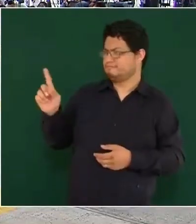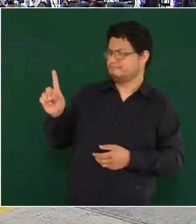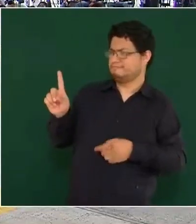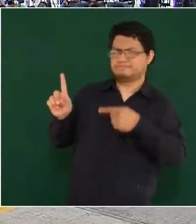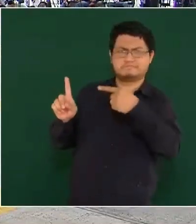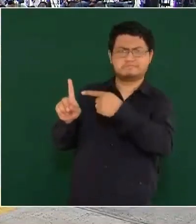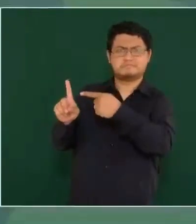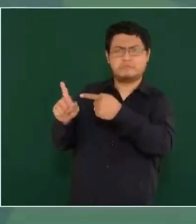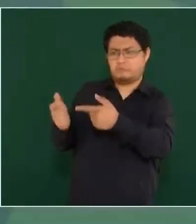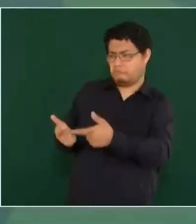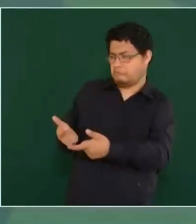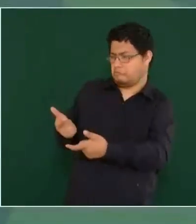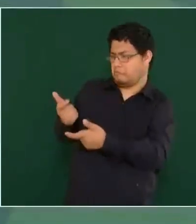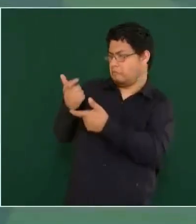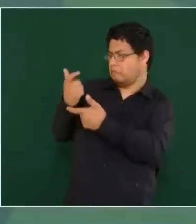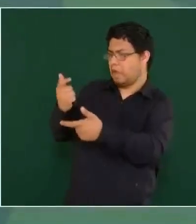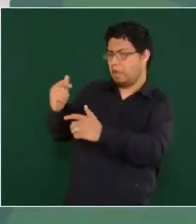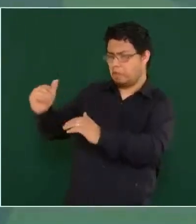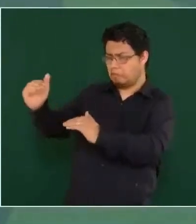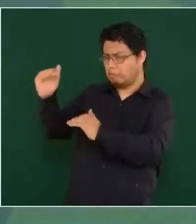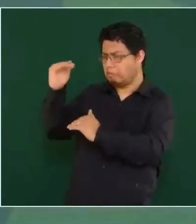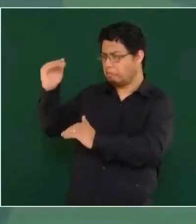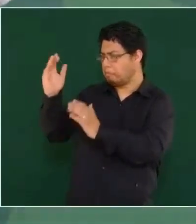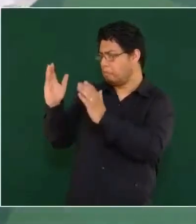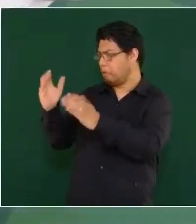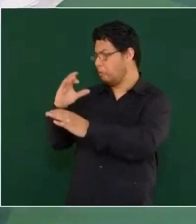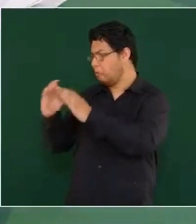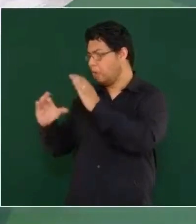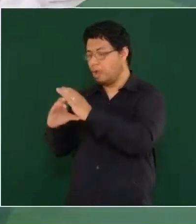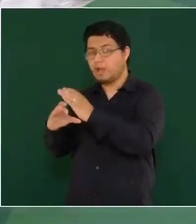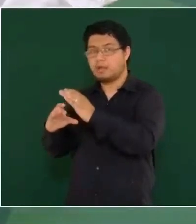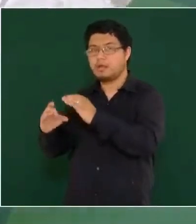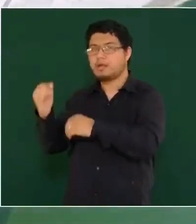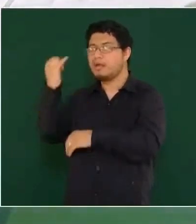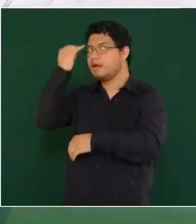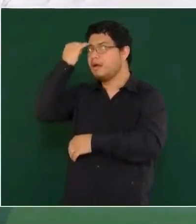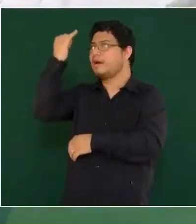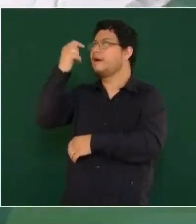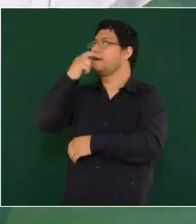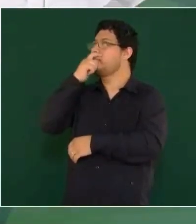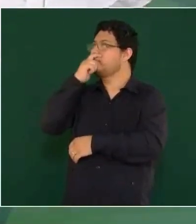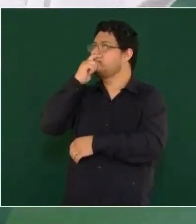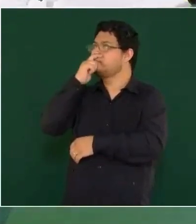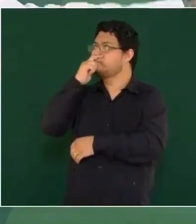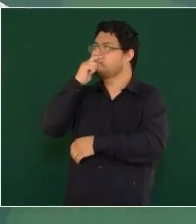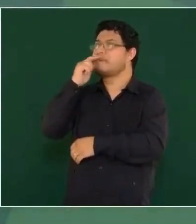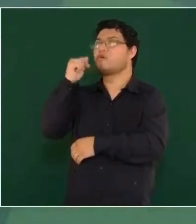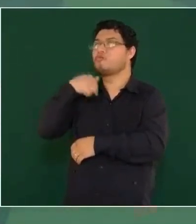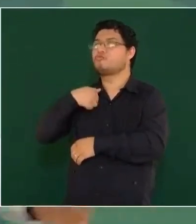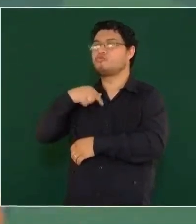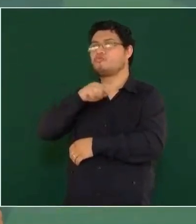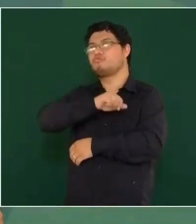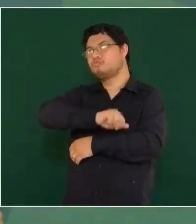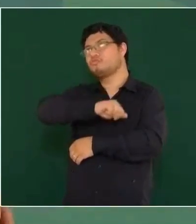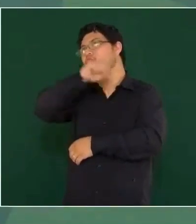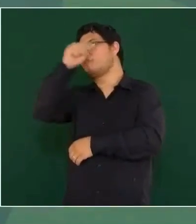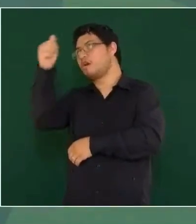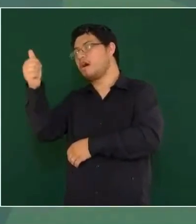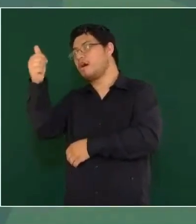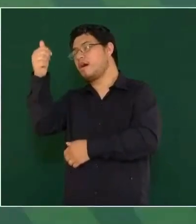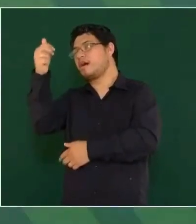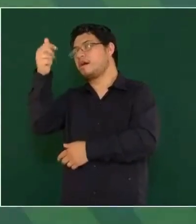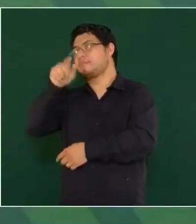fortuna y su sueño es voy a regresar a mi pueblo